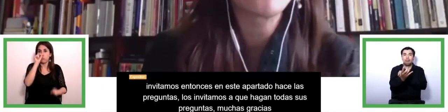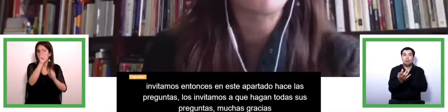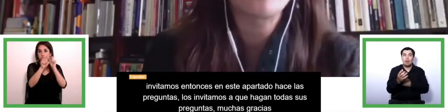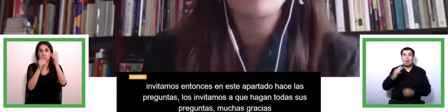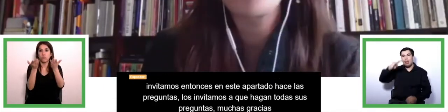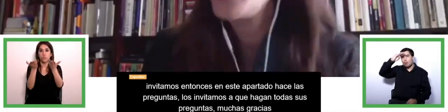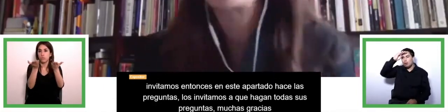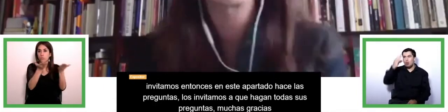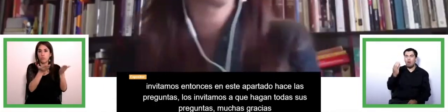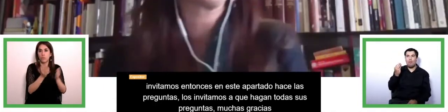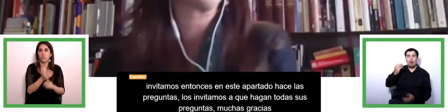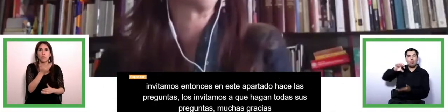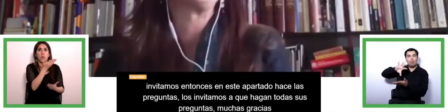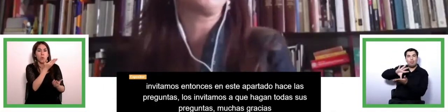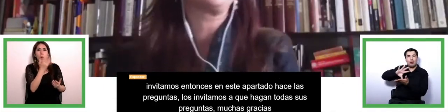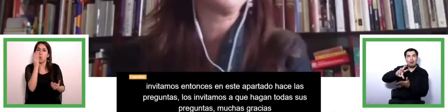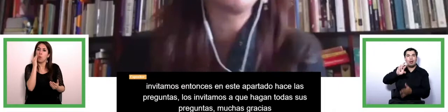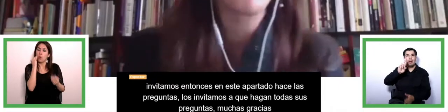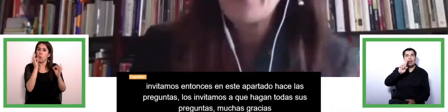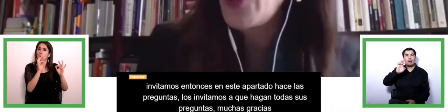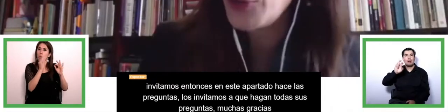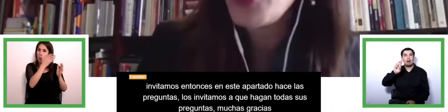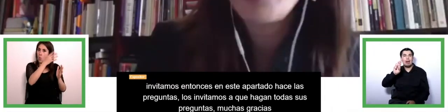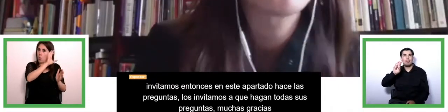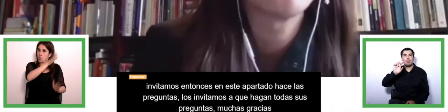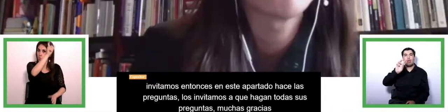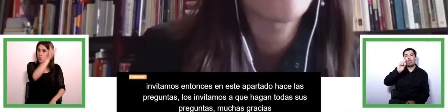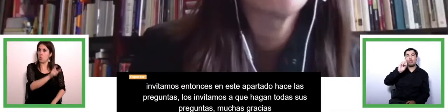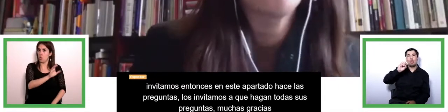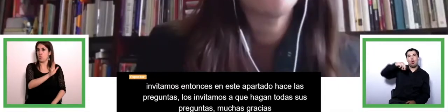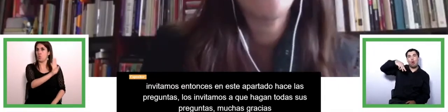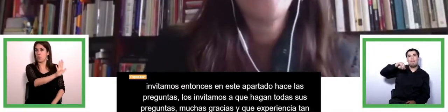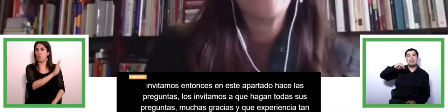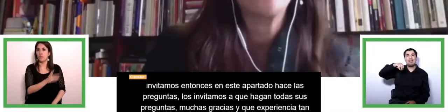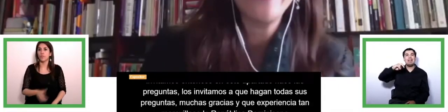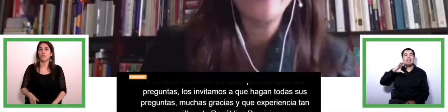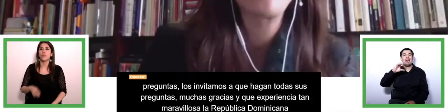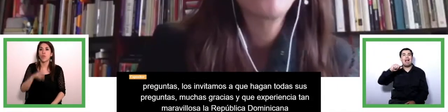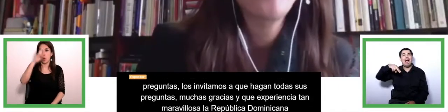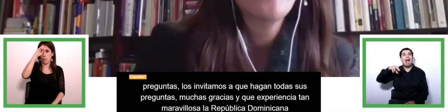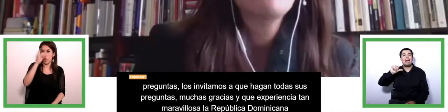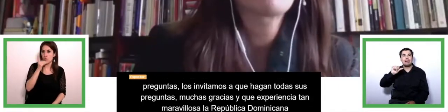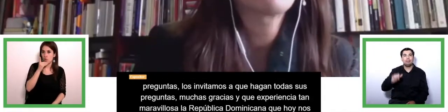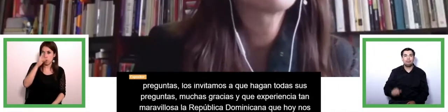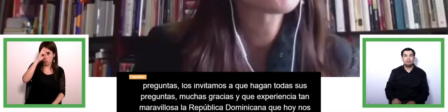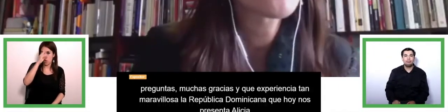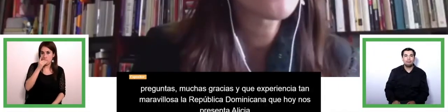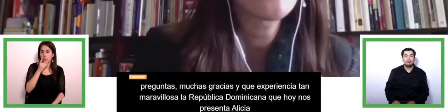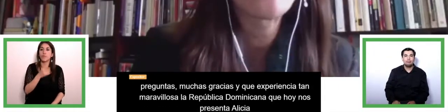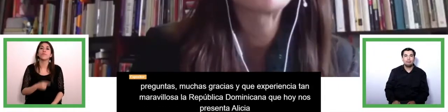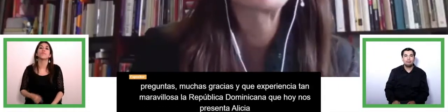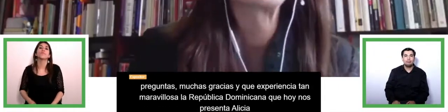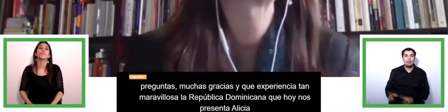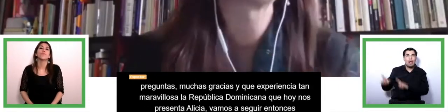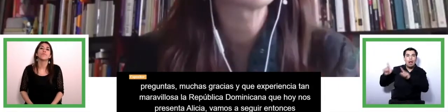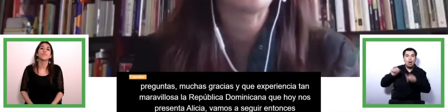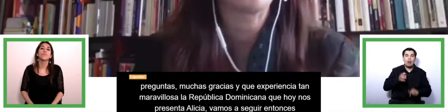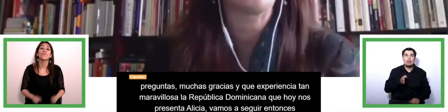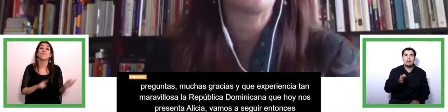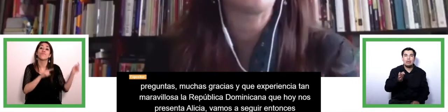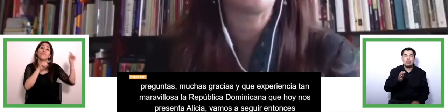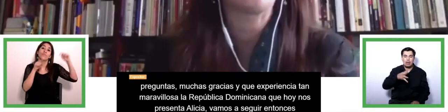qué experiencia tan maravillosa de República Dominicana que hoy nos presenta Alicia. Vamos a seguir